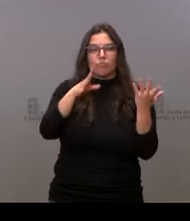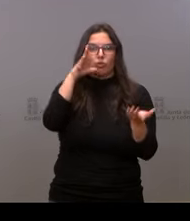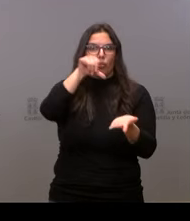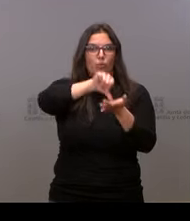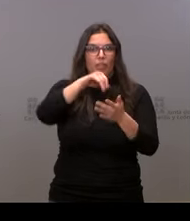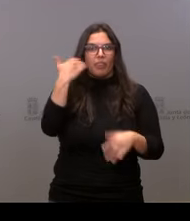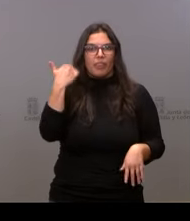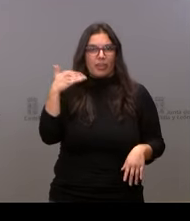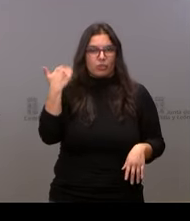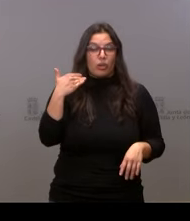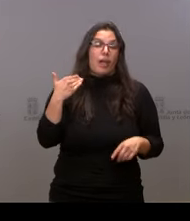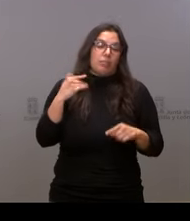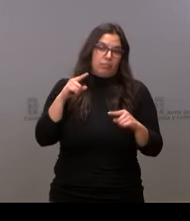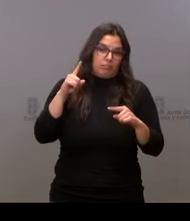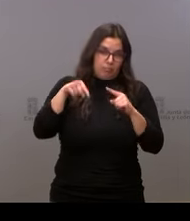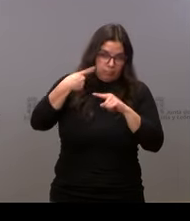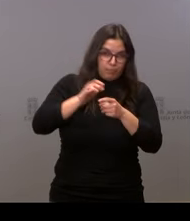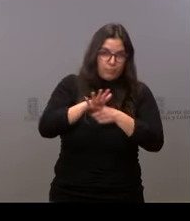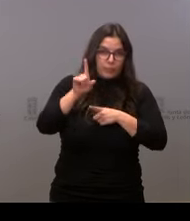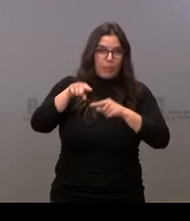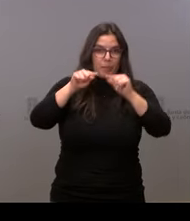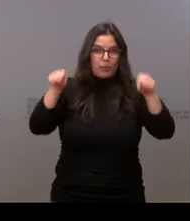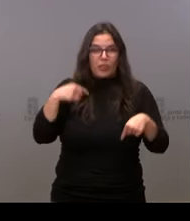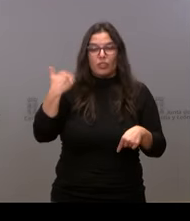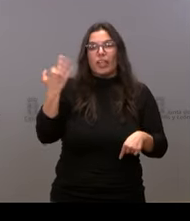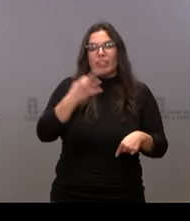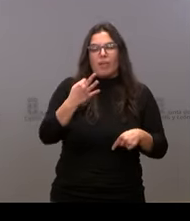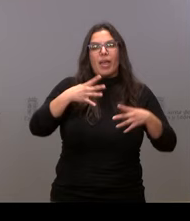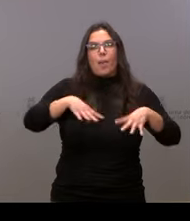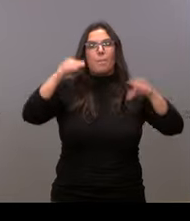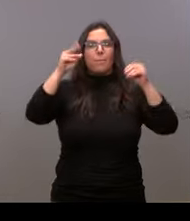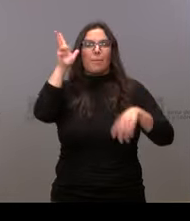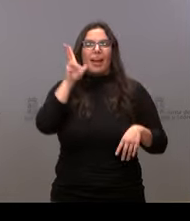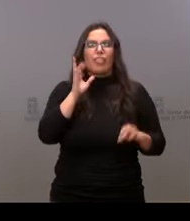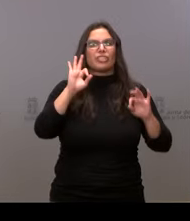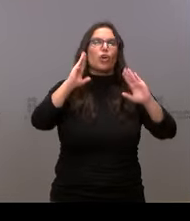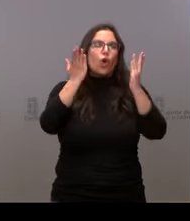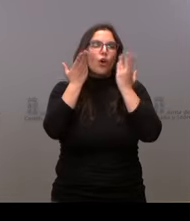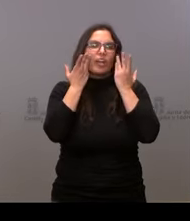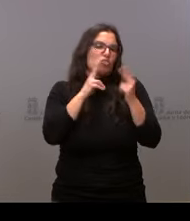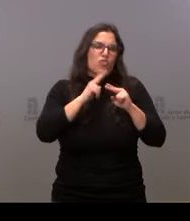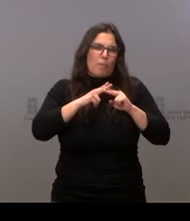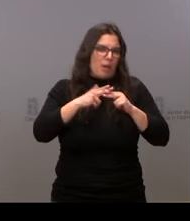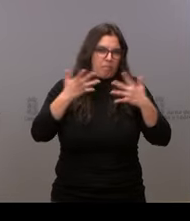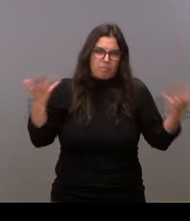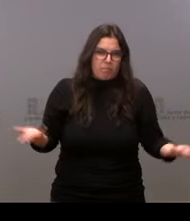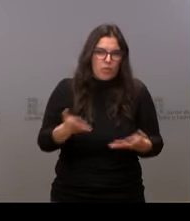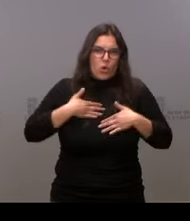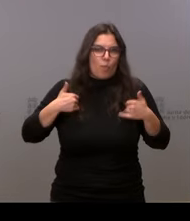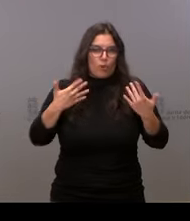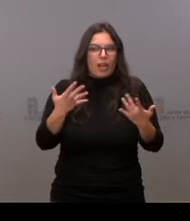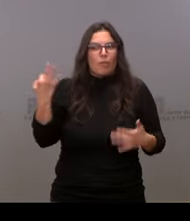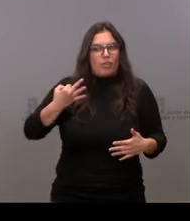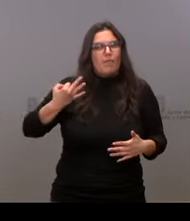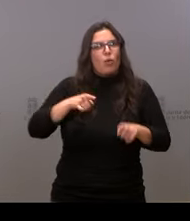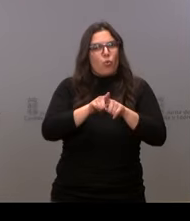por tanto la provincia de soria debe tener un palacio como se le quiera mencionar pero a la altura de